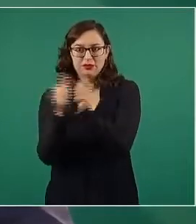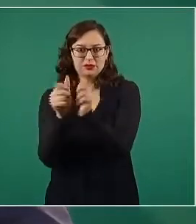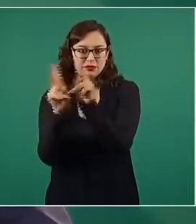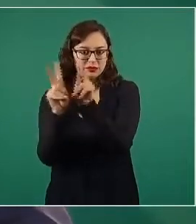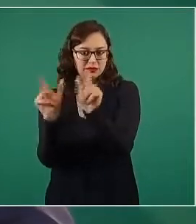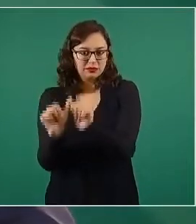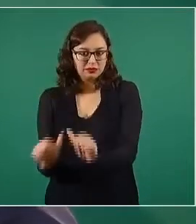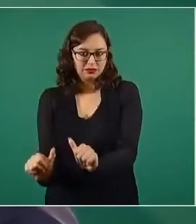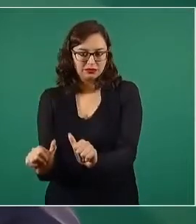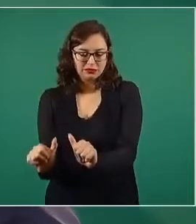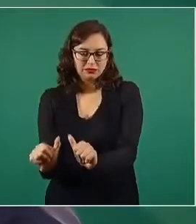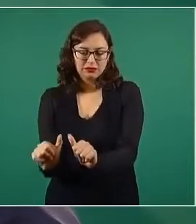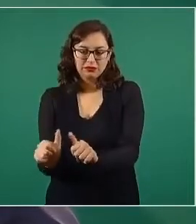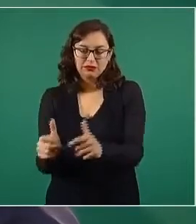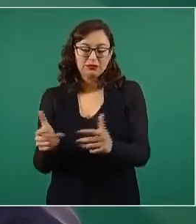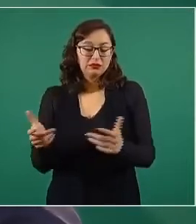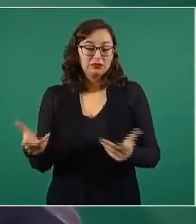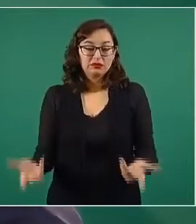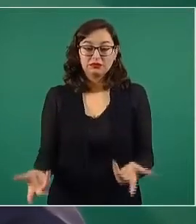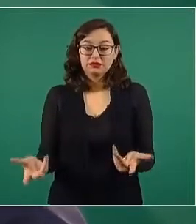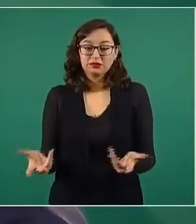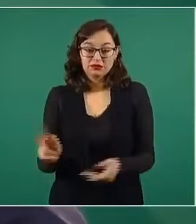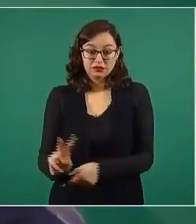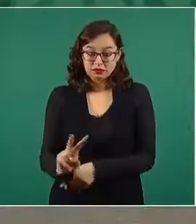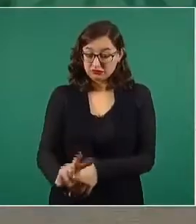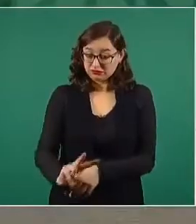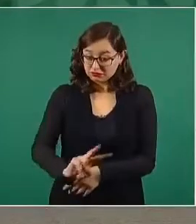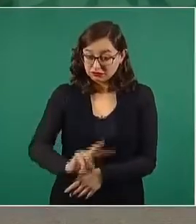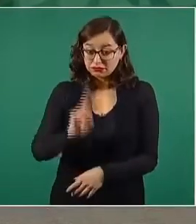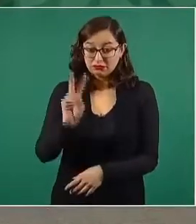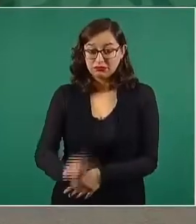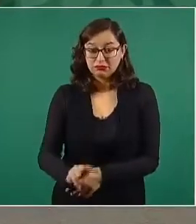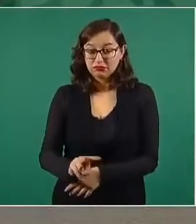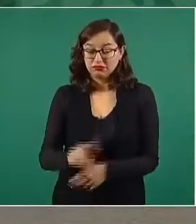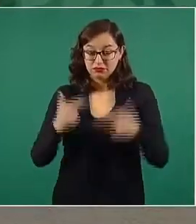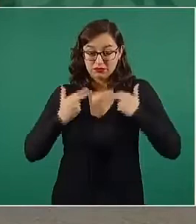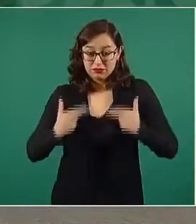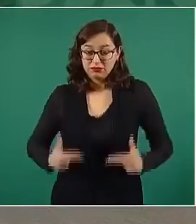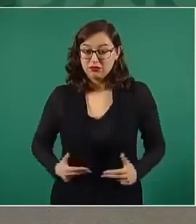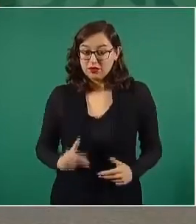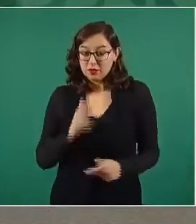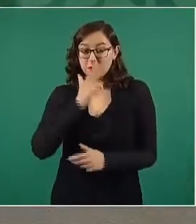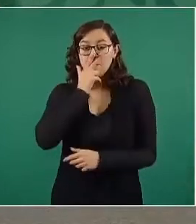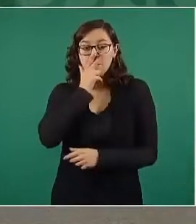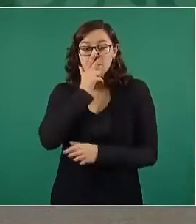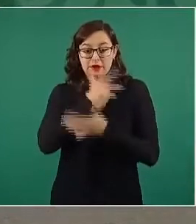y nosotros le tenemos mucho amor, un profundo amor al ser humano.